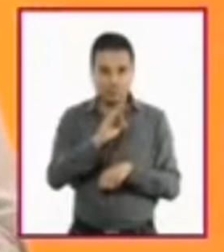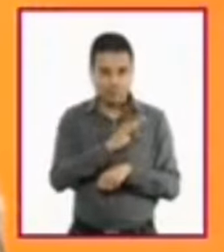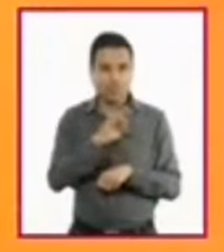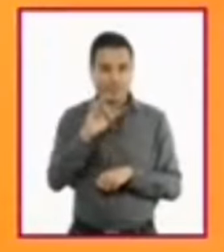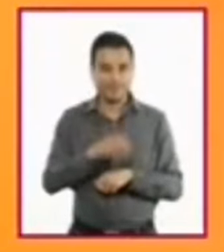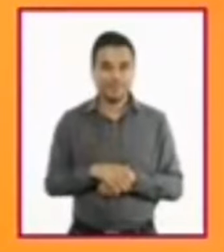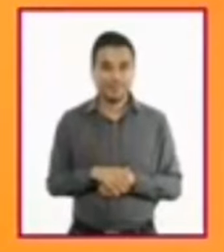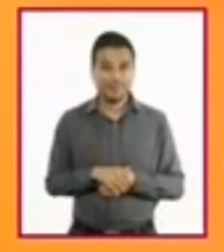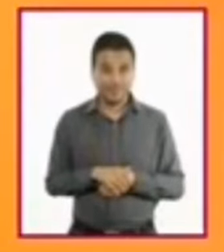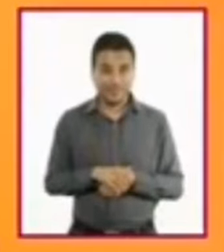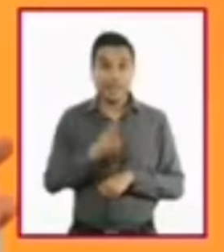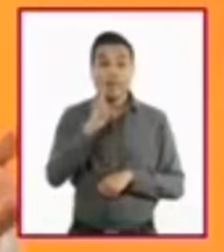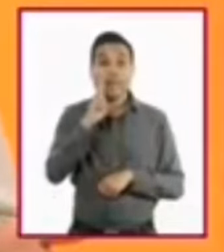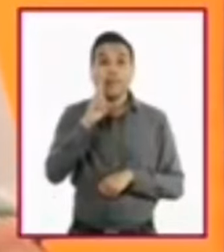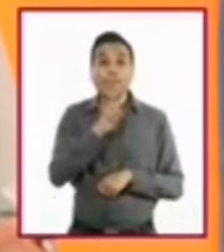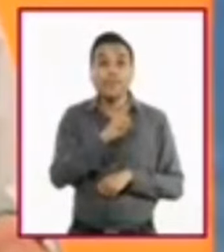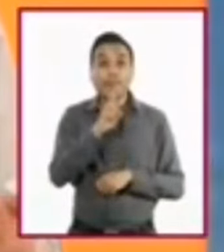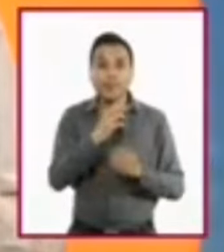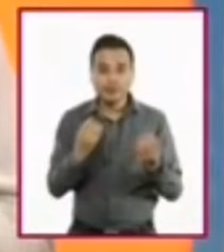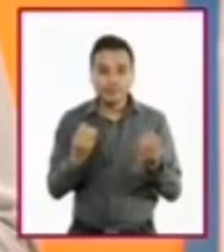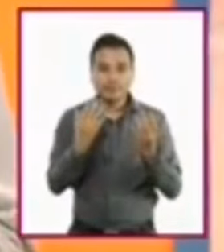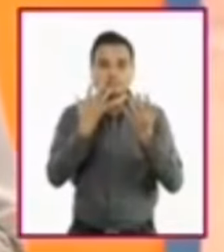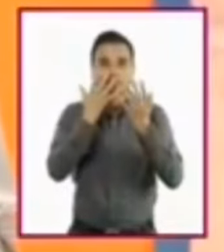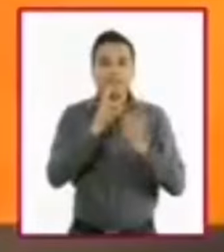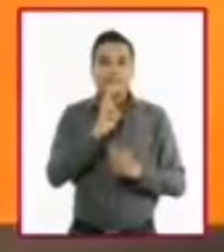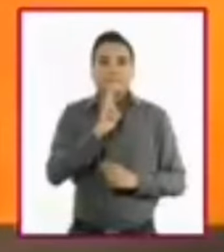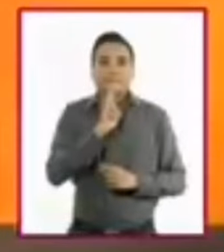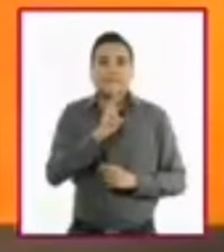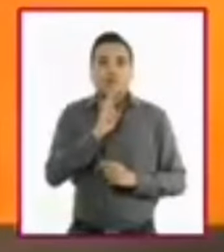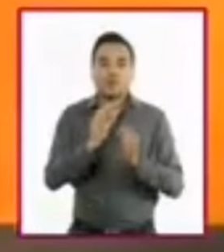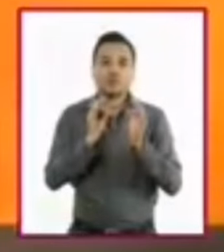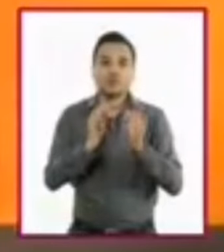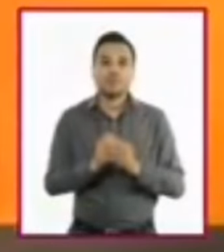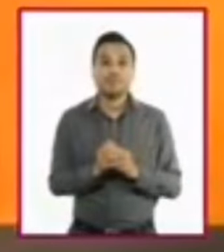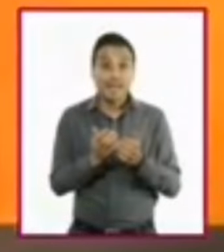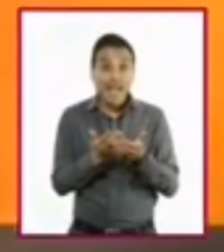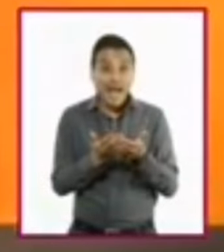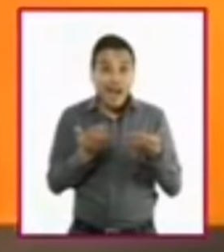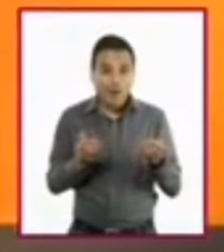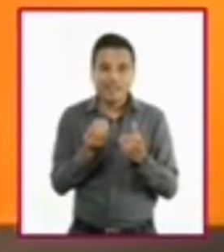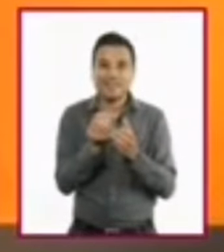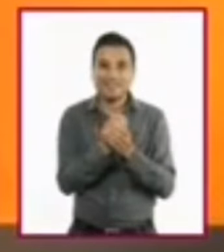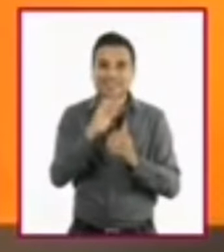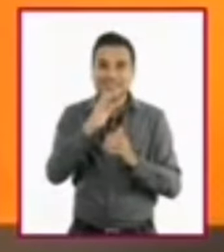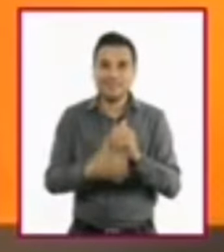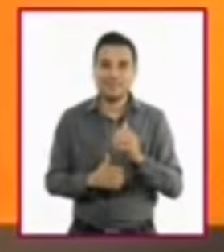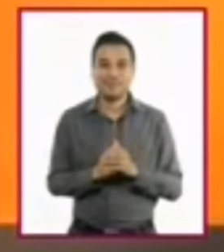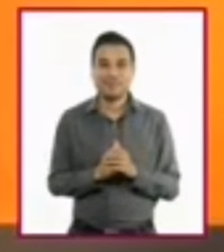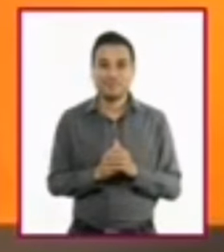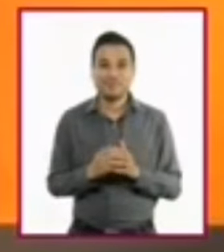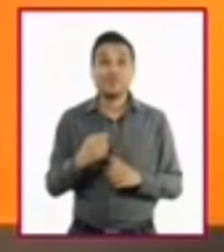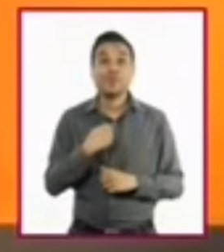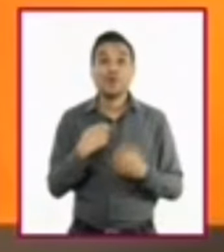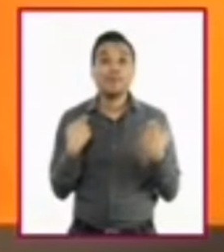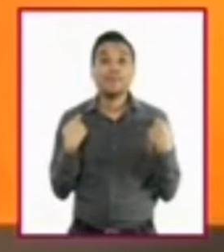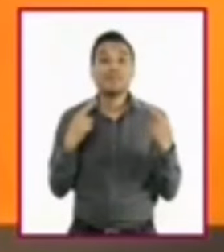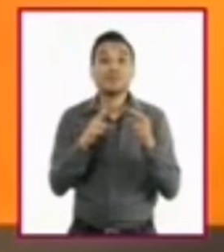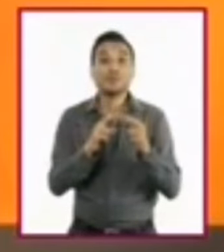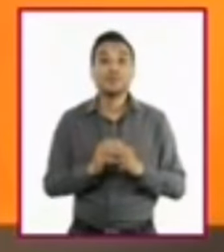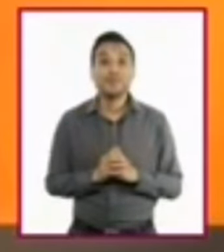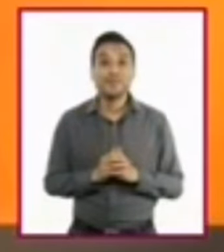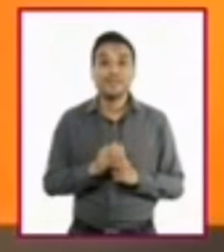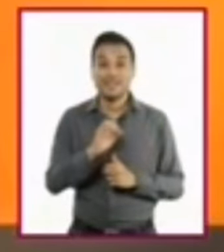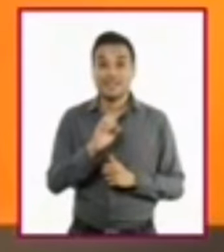y mejorar el aporte de oxígeno a sus órganos y tejidos. Por ahora hemos terminado nuestra sesión. Se despide de ustedes el